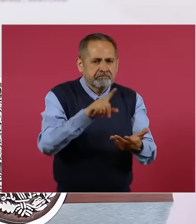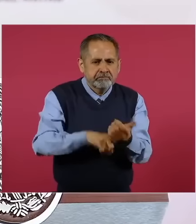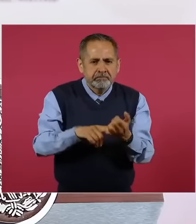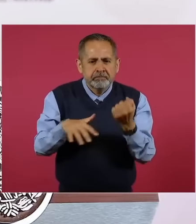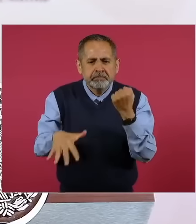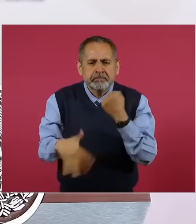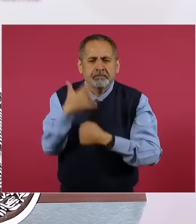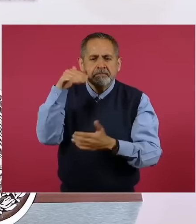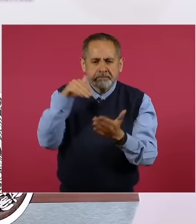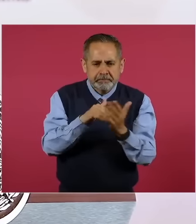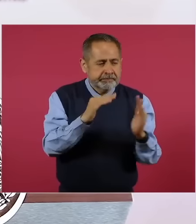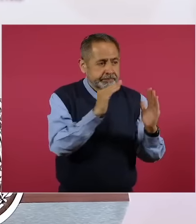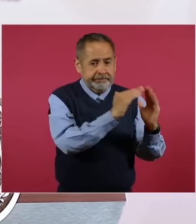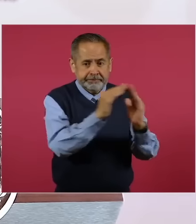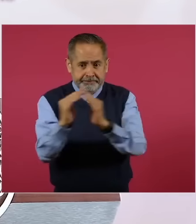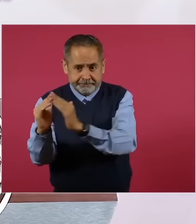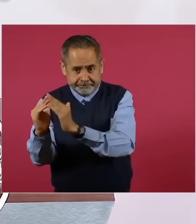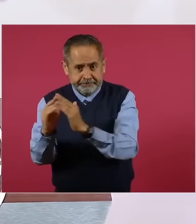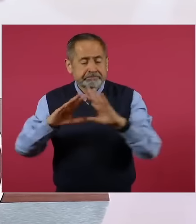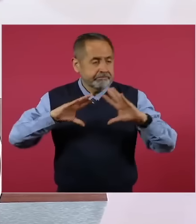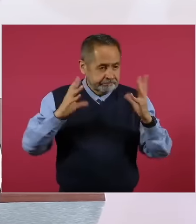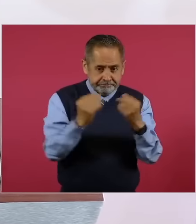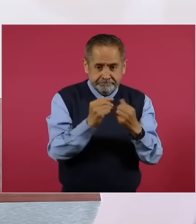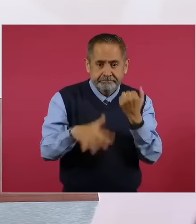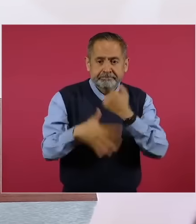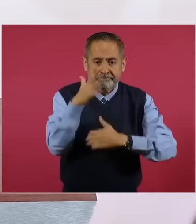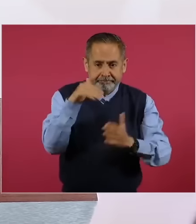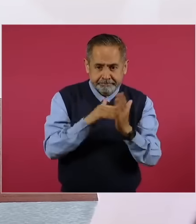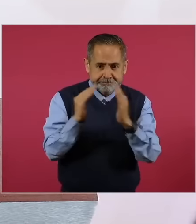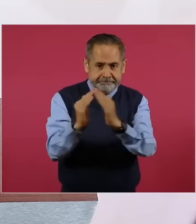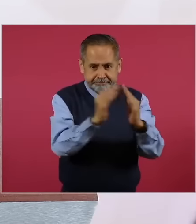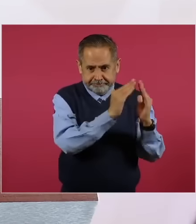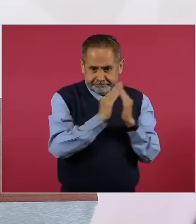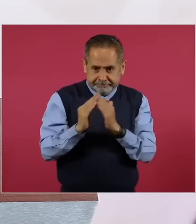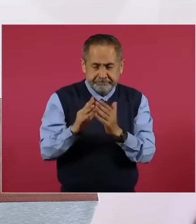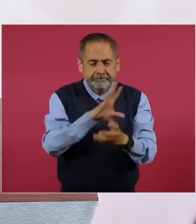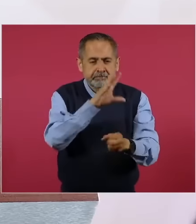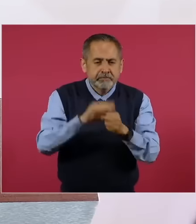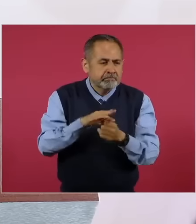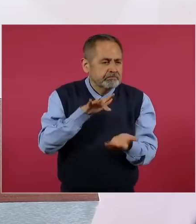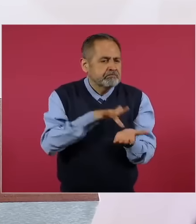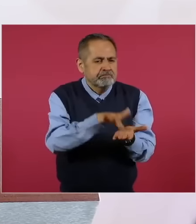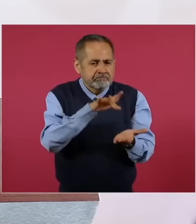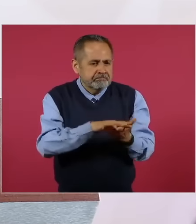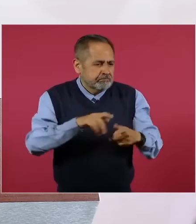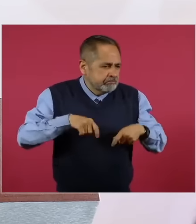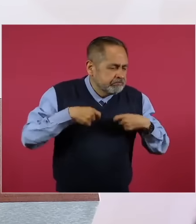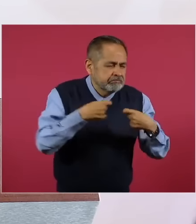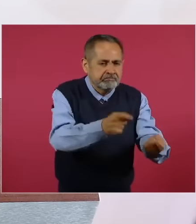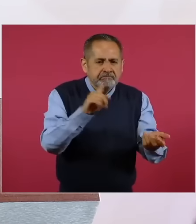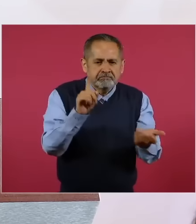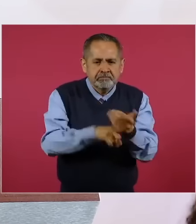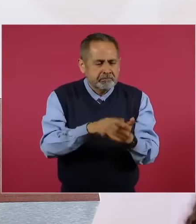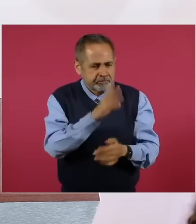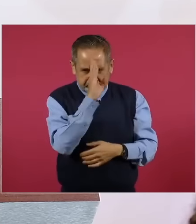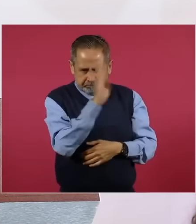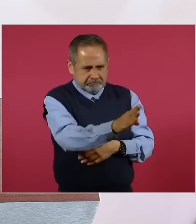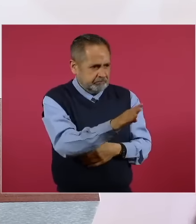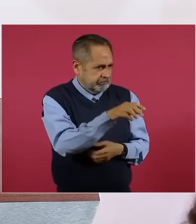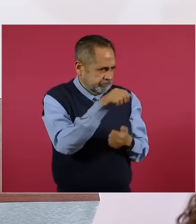15,000 viviendas que fueron las afectadas, apoyos de manera